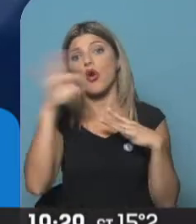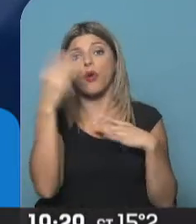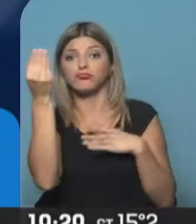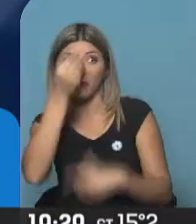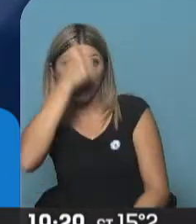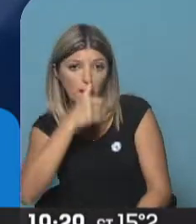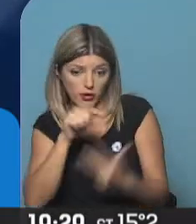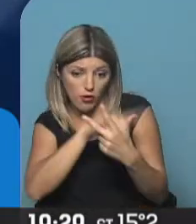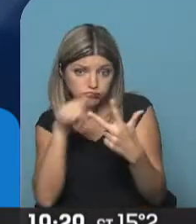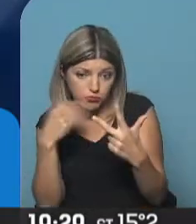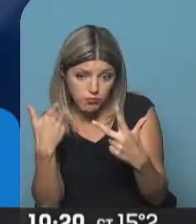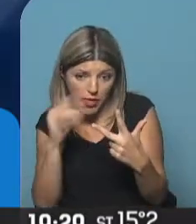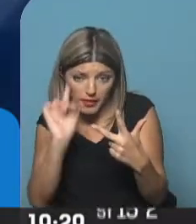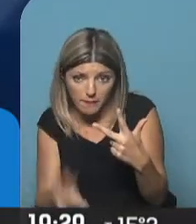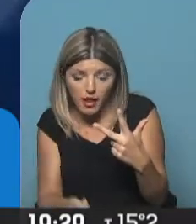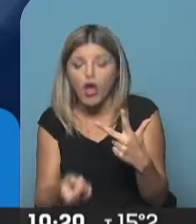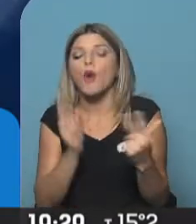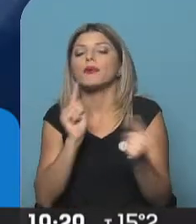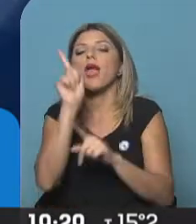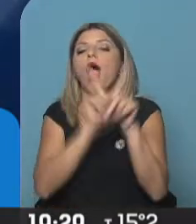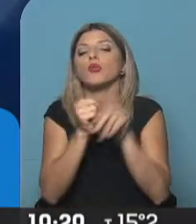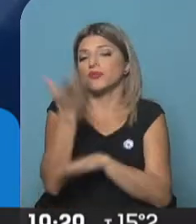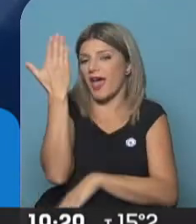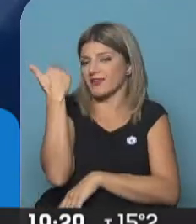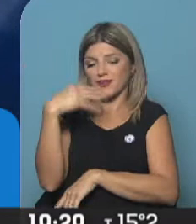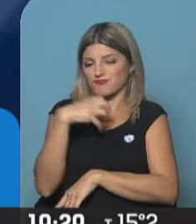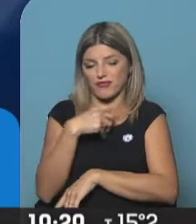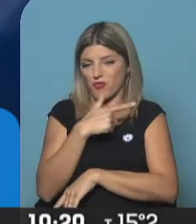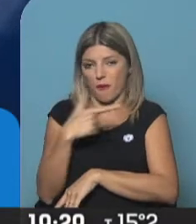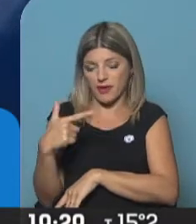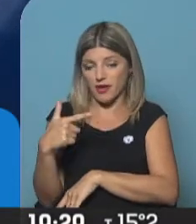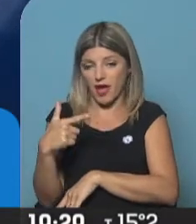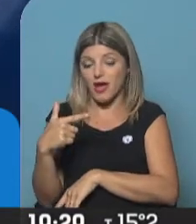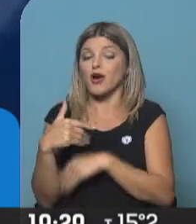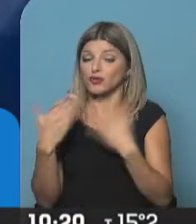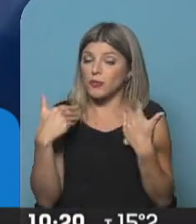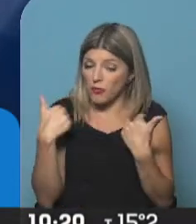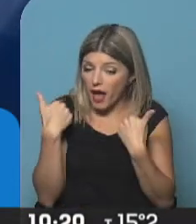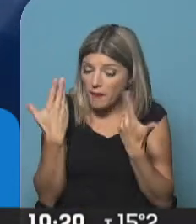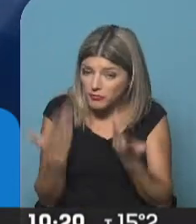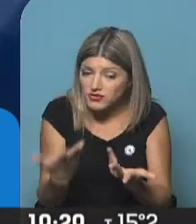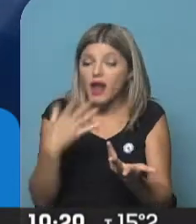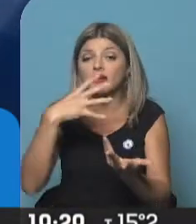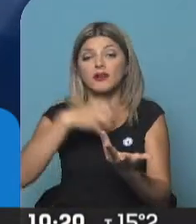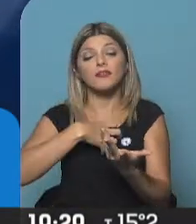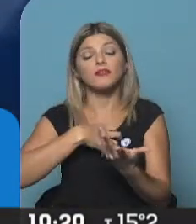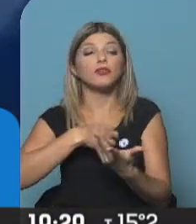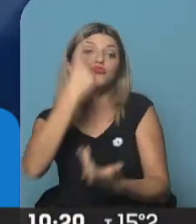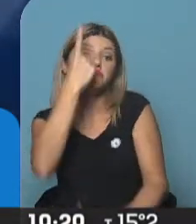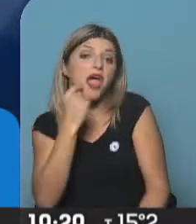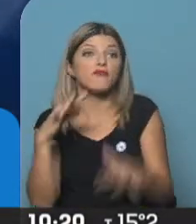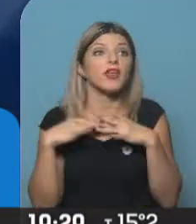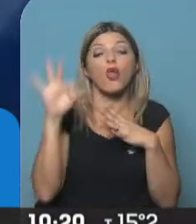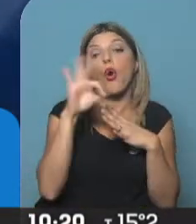los alumnos del país que ayer perdieron clase no lo hayan perdido creo que quizás la sociedad escucharía y vería mejor ese